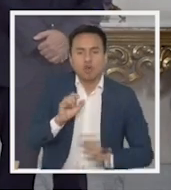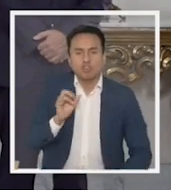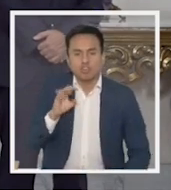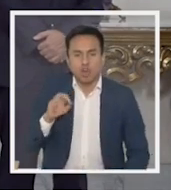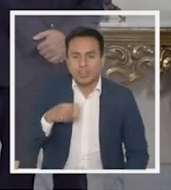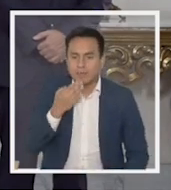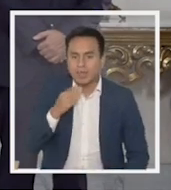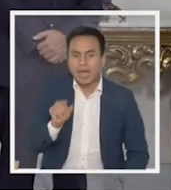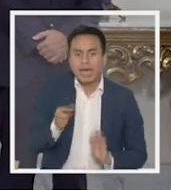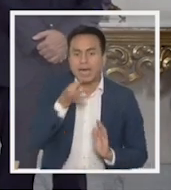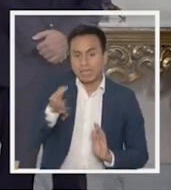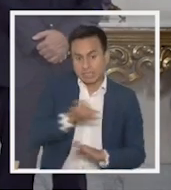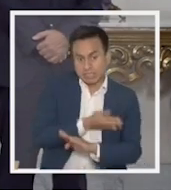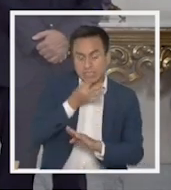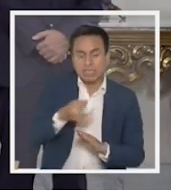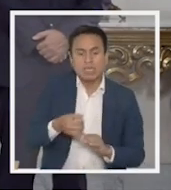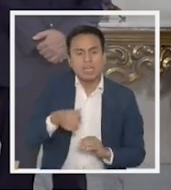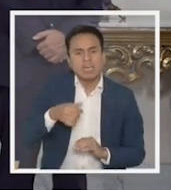promulgadas esta mañana.